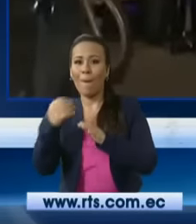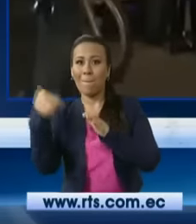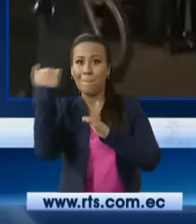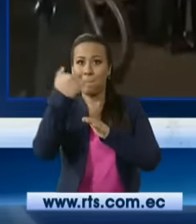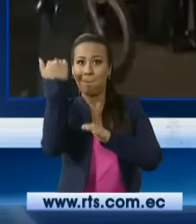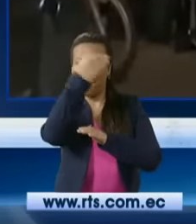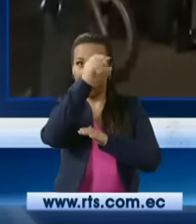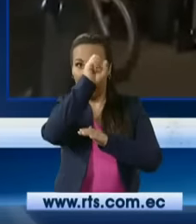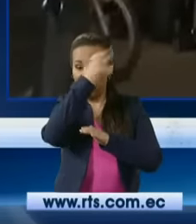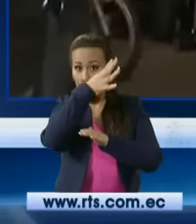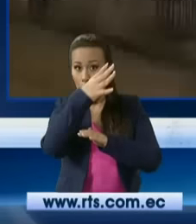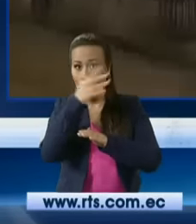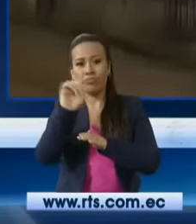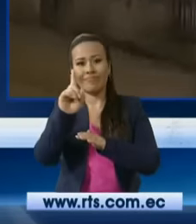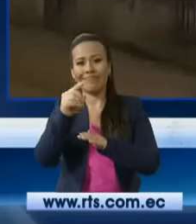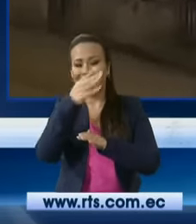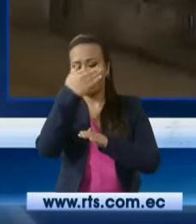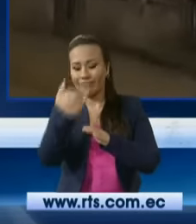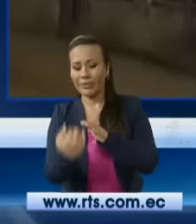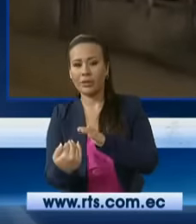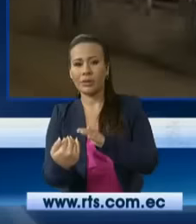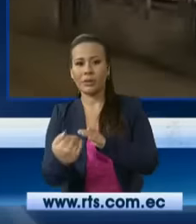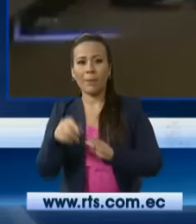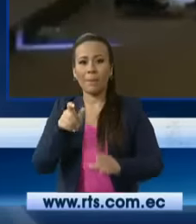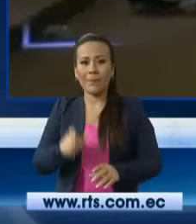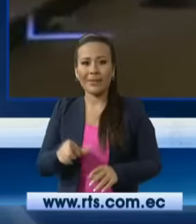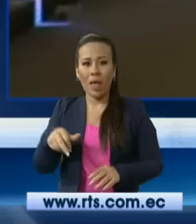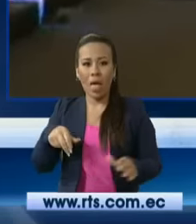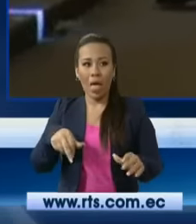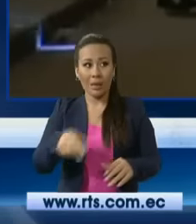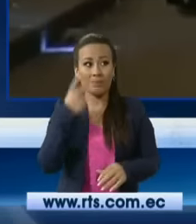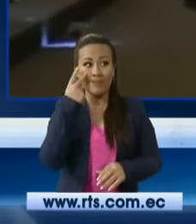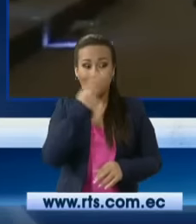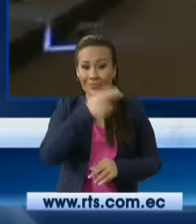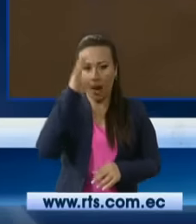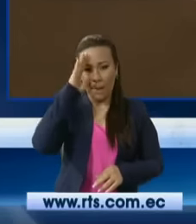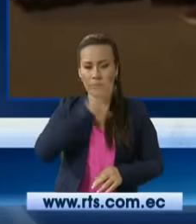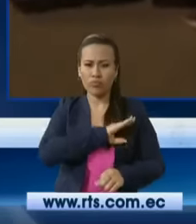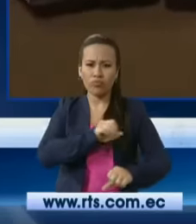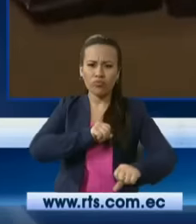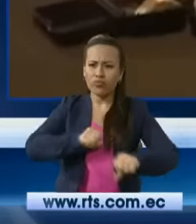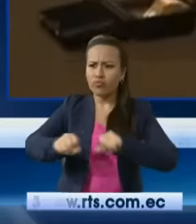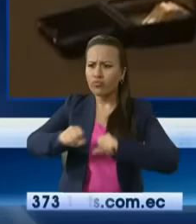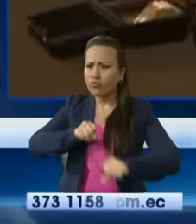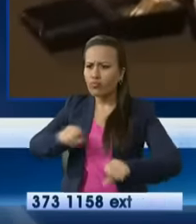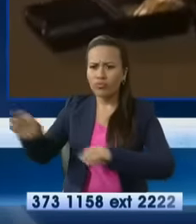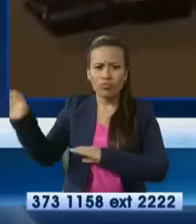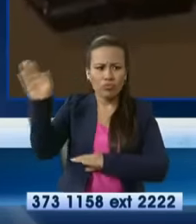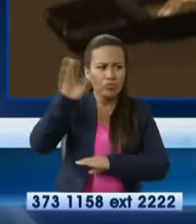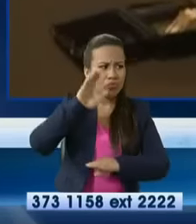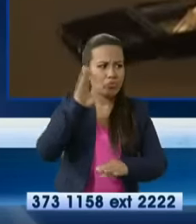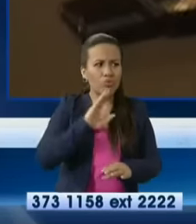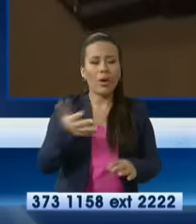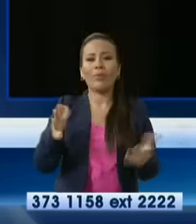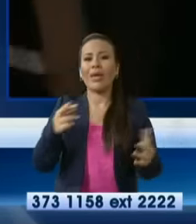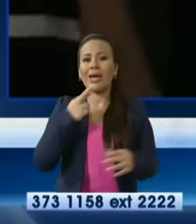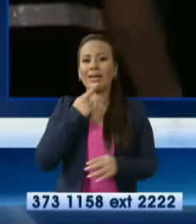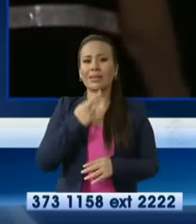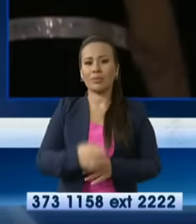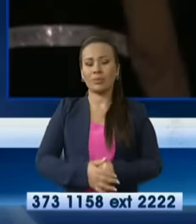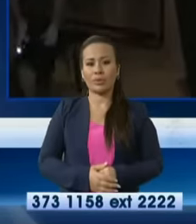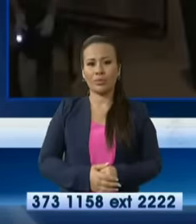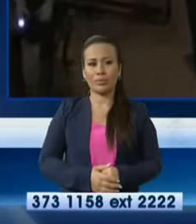pasaban estas tres personas. Como ya habían visto la nota, la policía montó el operativo inmediatamente, sin resultado en cuanto